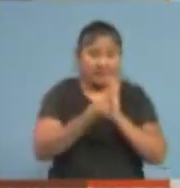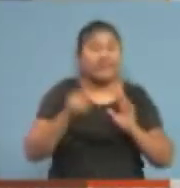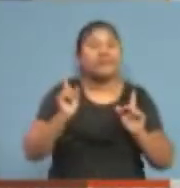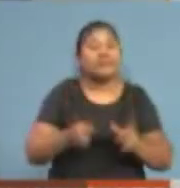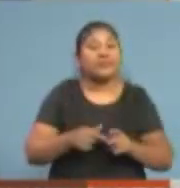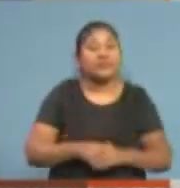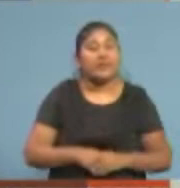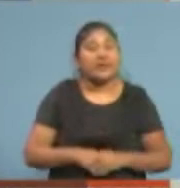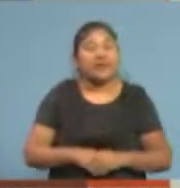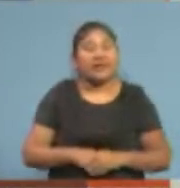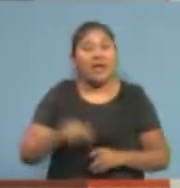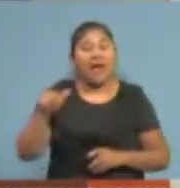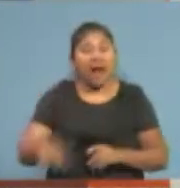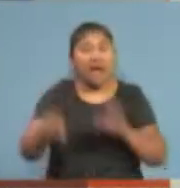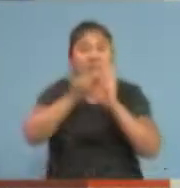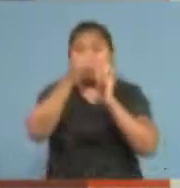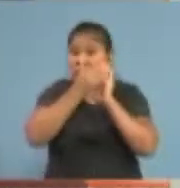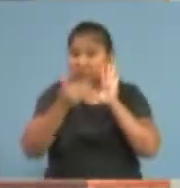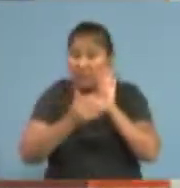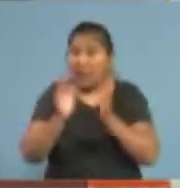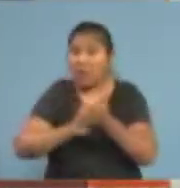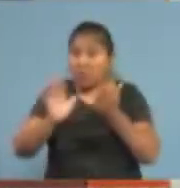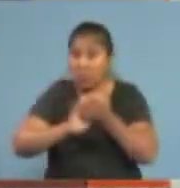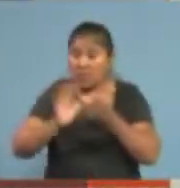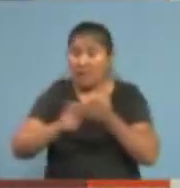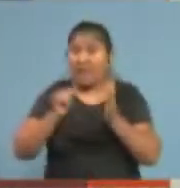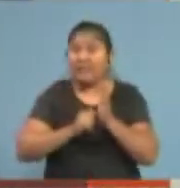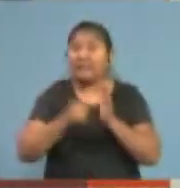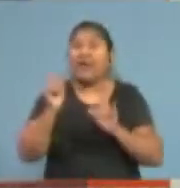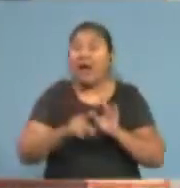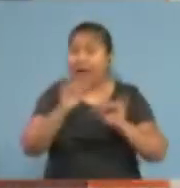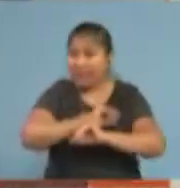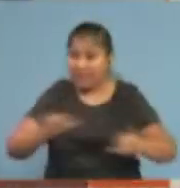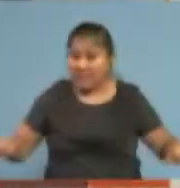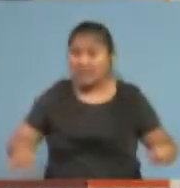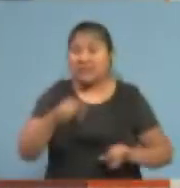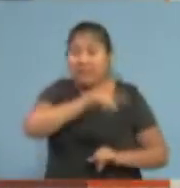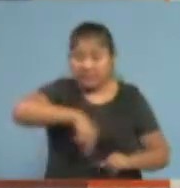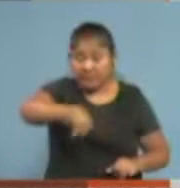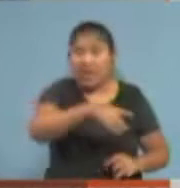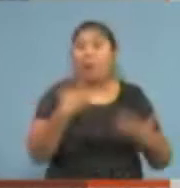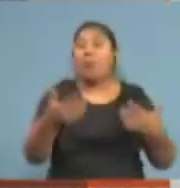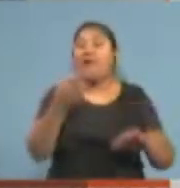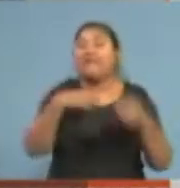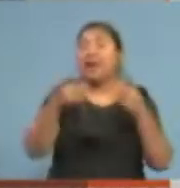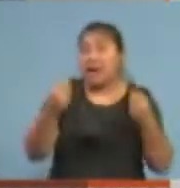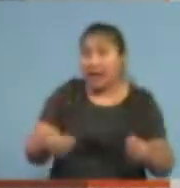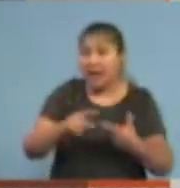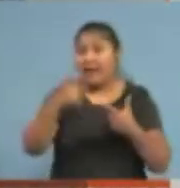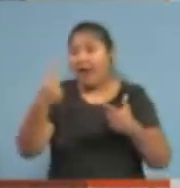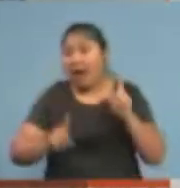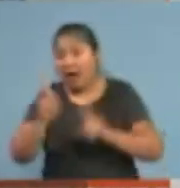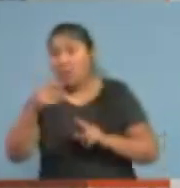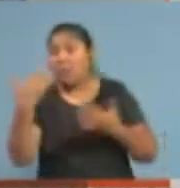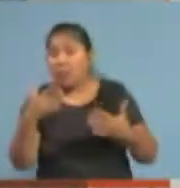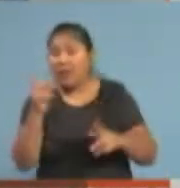y hay en la normativa figura que alimentos a estar vender cuáles no todo está a expensas de lo que es la parte